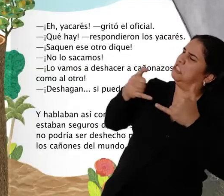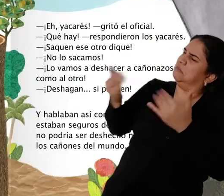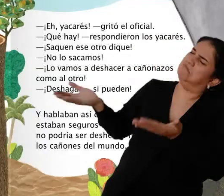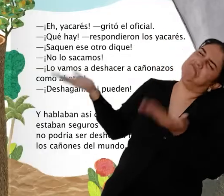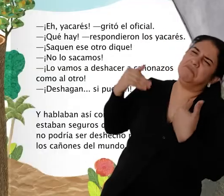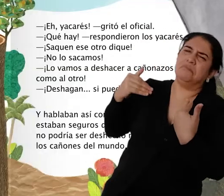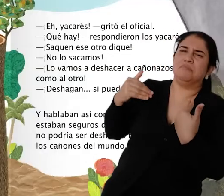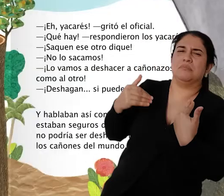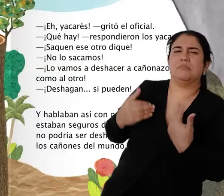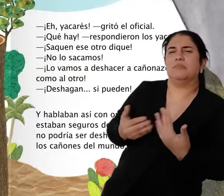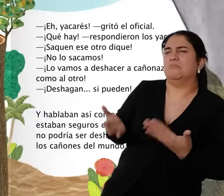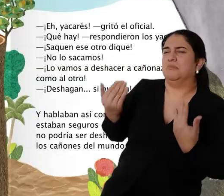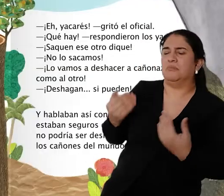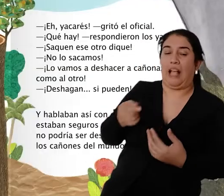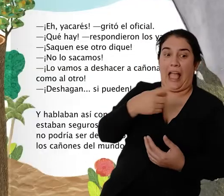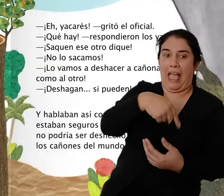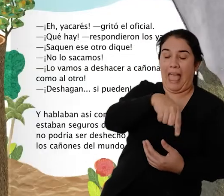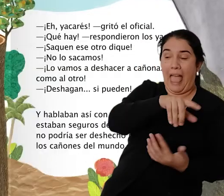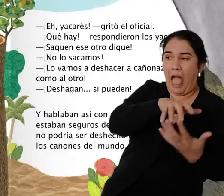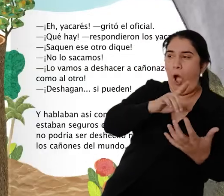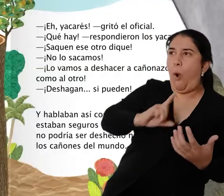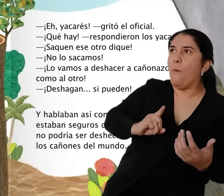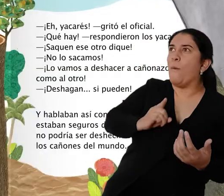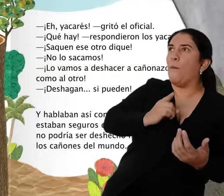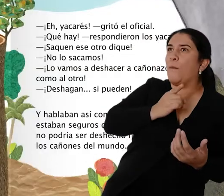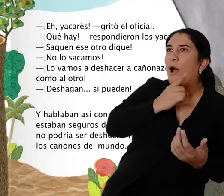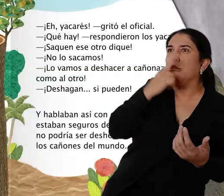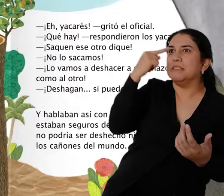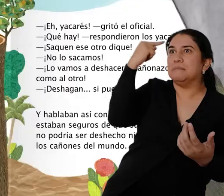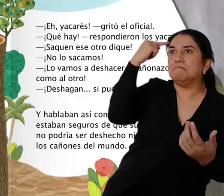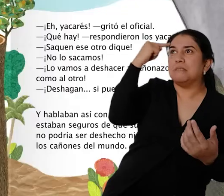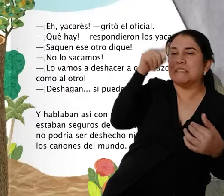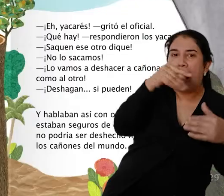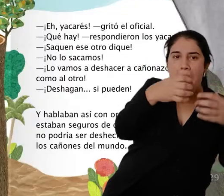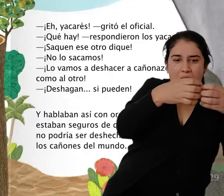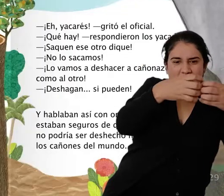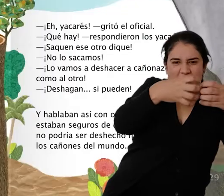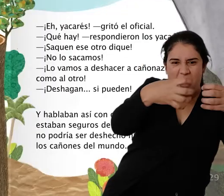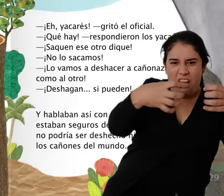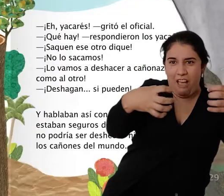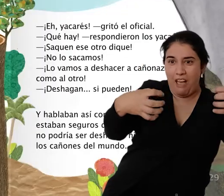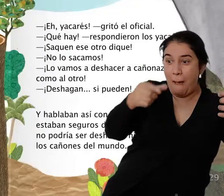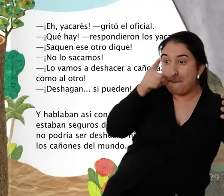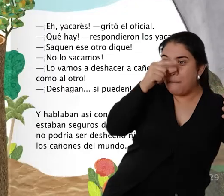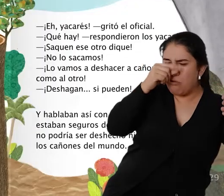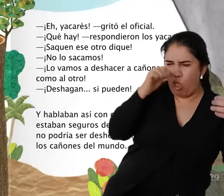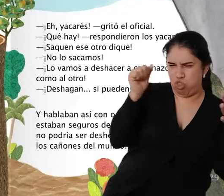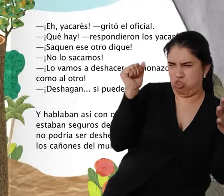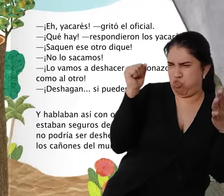con orgullo, porque estaban seguros de que su nuevo dique no podría ser deshecho ni por todos los cañones del